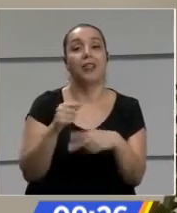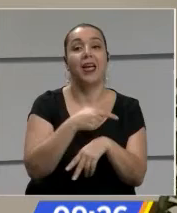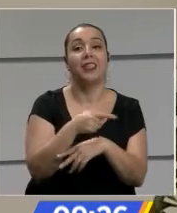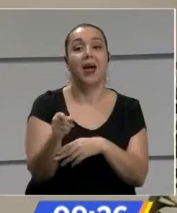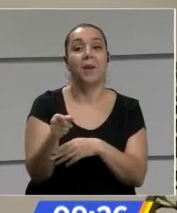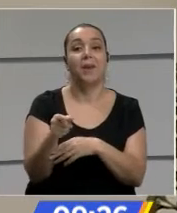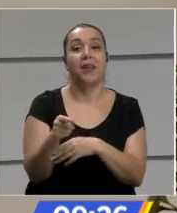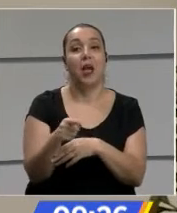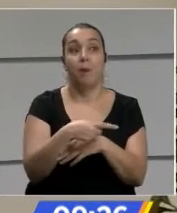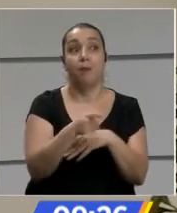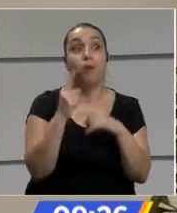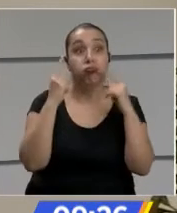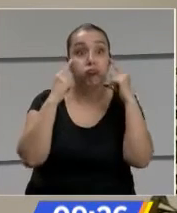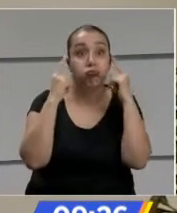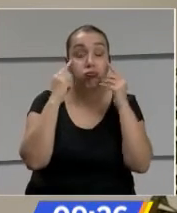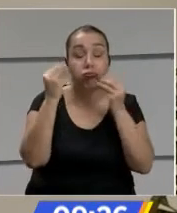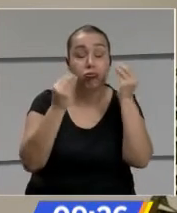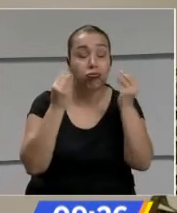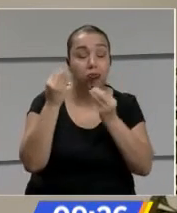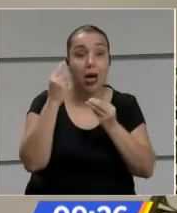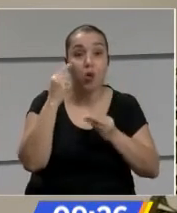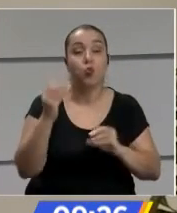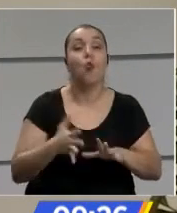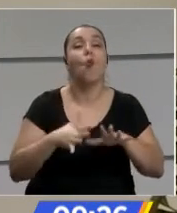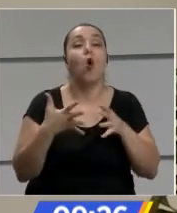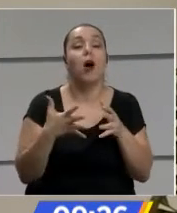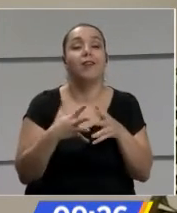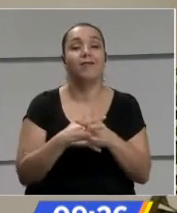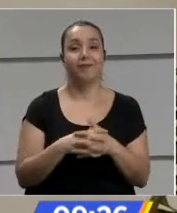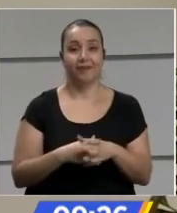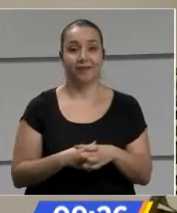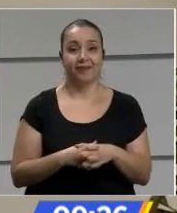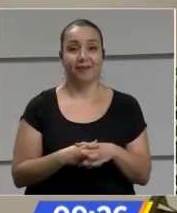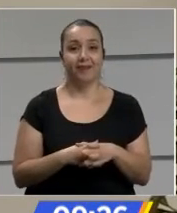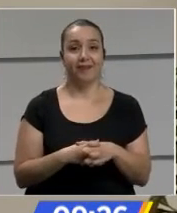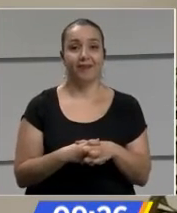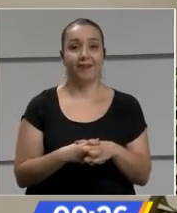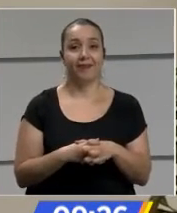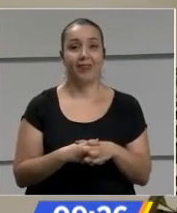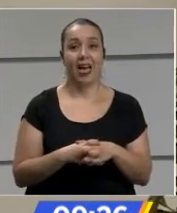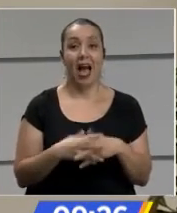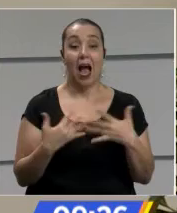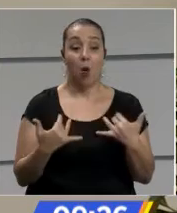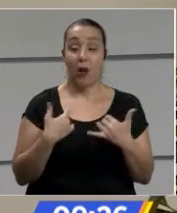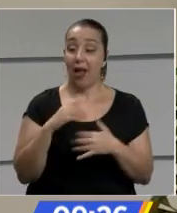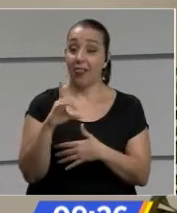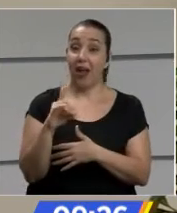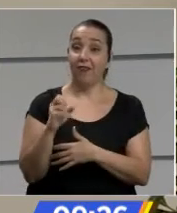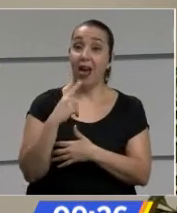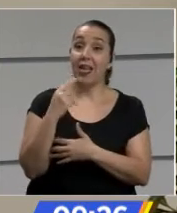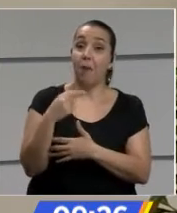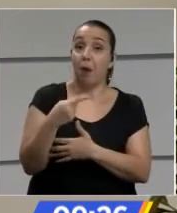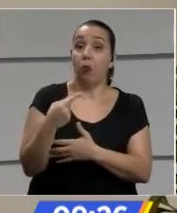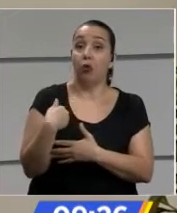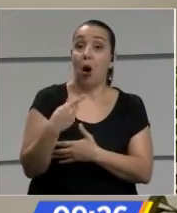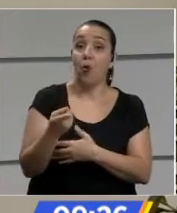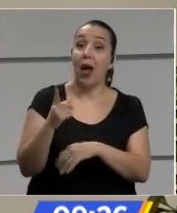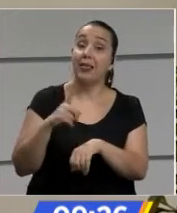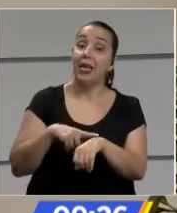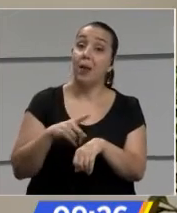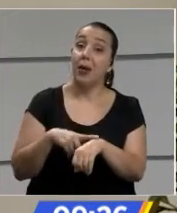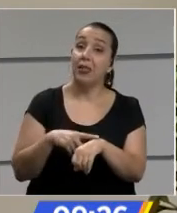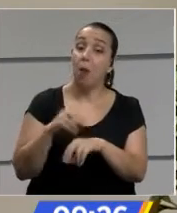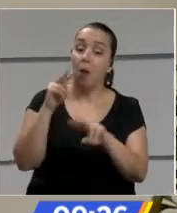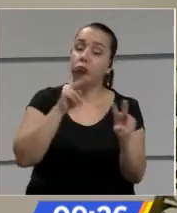Está después bien. Del corte, vayan pensando damos las opciones. Muy por bien, eso. Perfecto. Muy bien. Vamos entonces, Daira. A la cápsula. Entonces, bueno, entonces vamos a